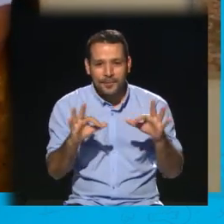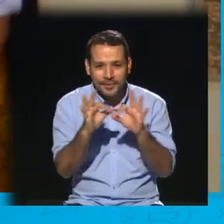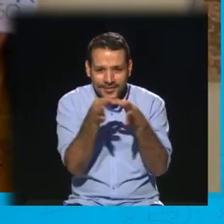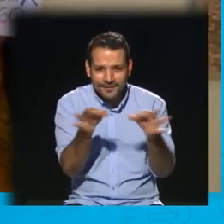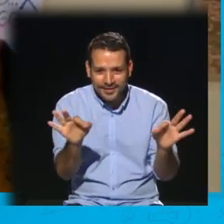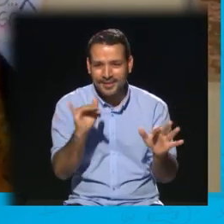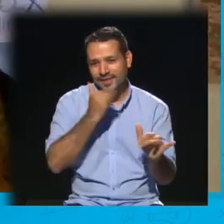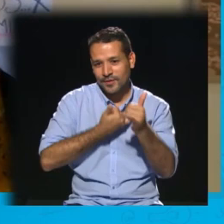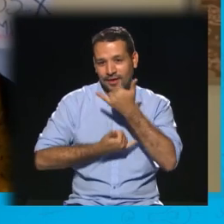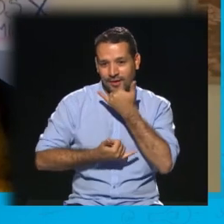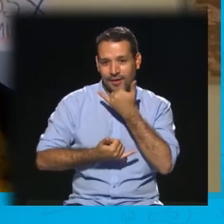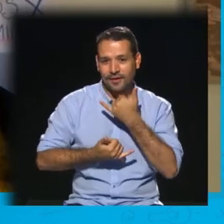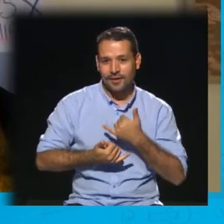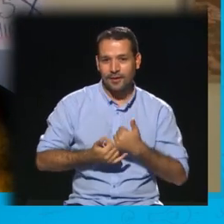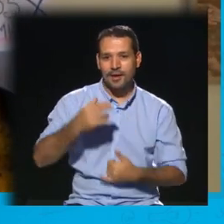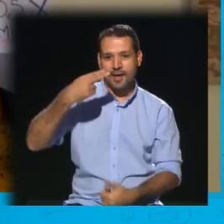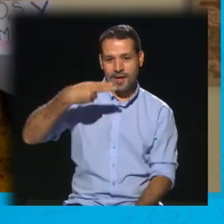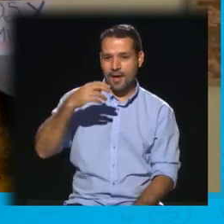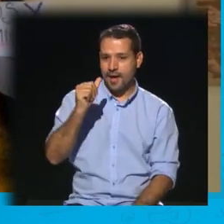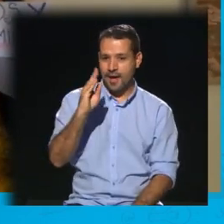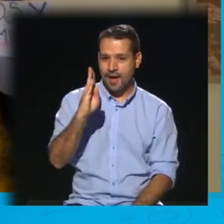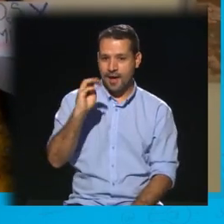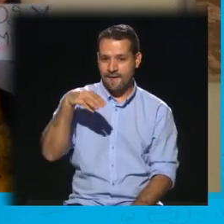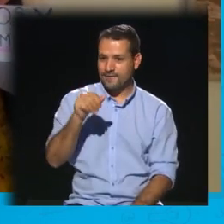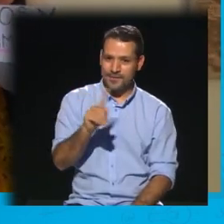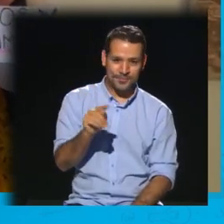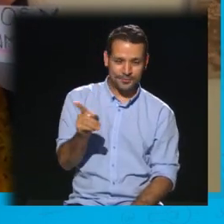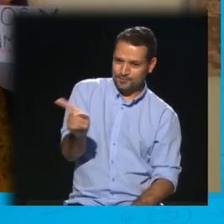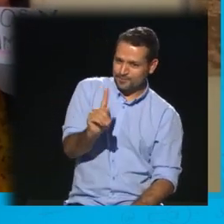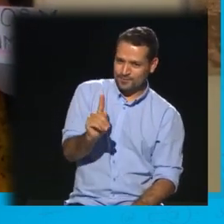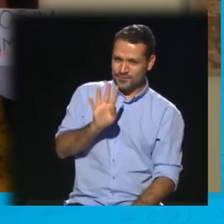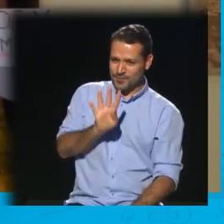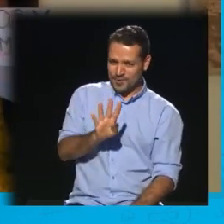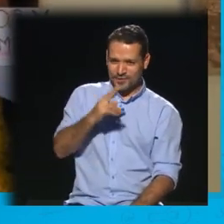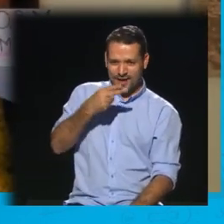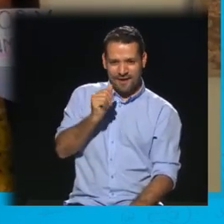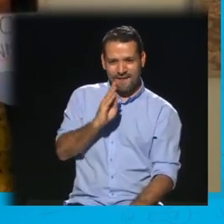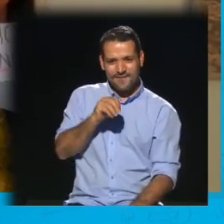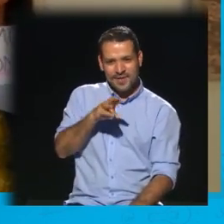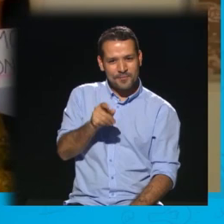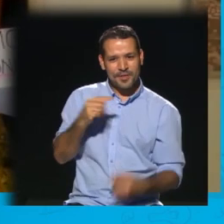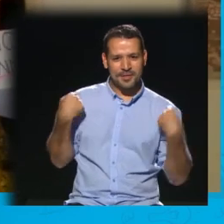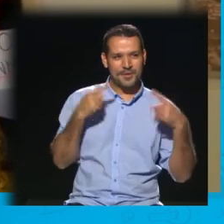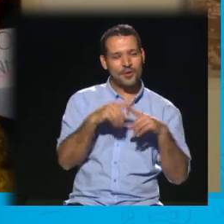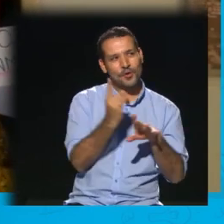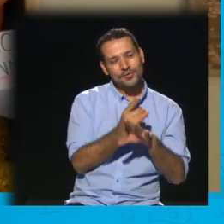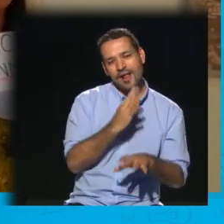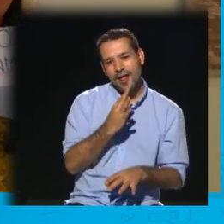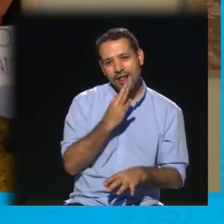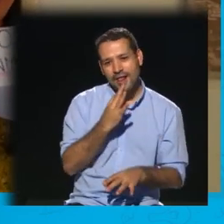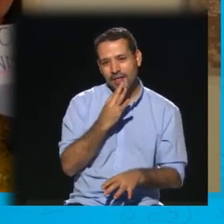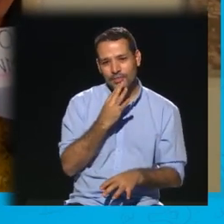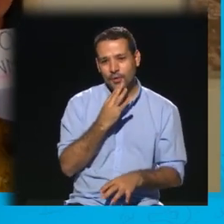hacen parte de nuestra lengua. Habemos. Habemos cuatro personas. Hay conmigo